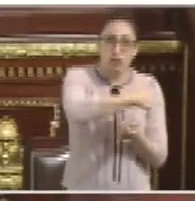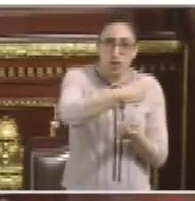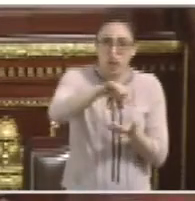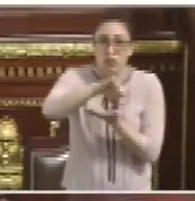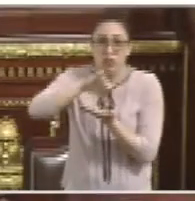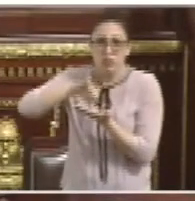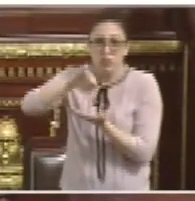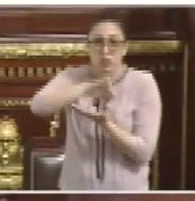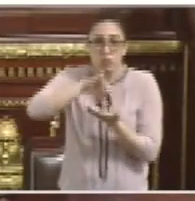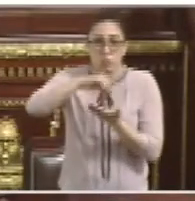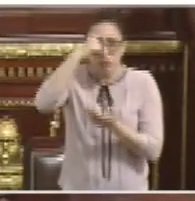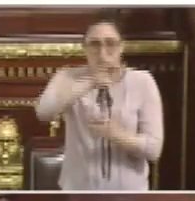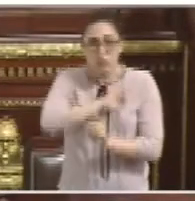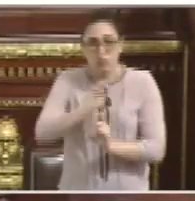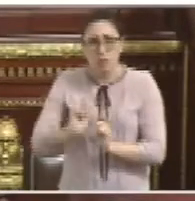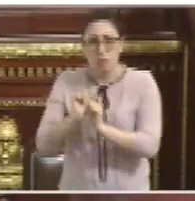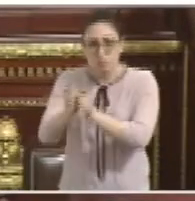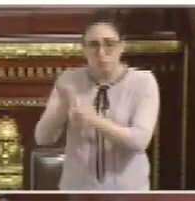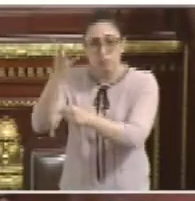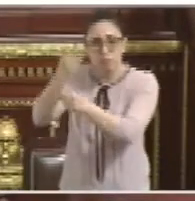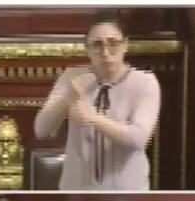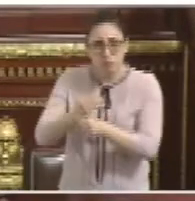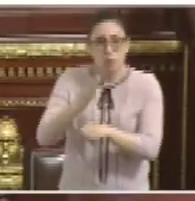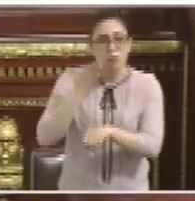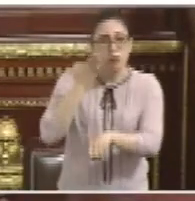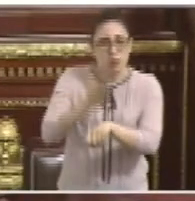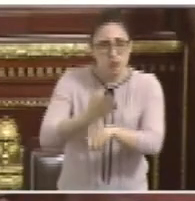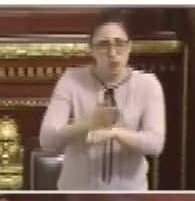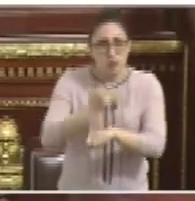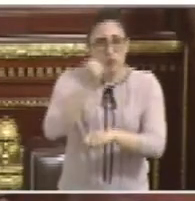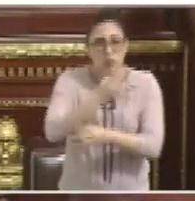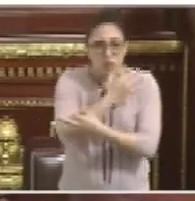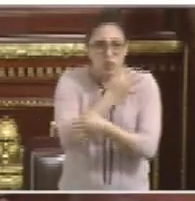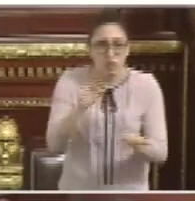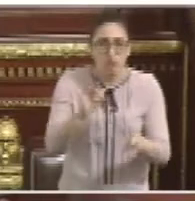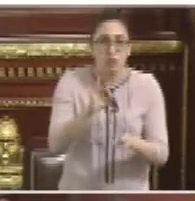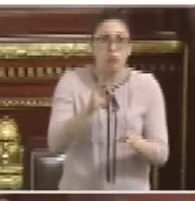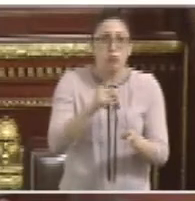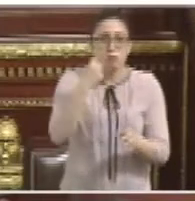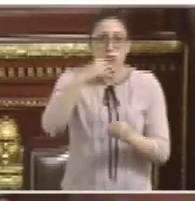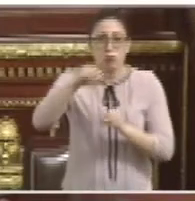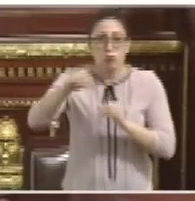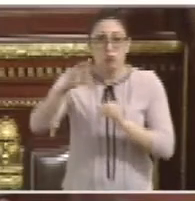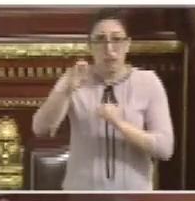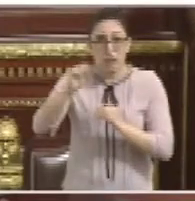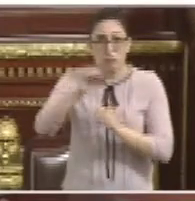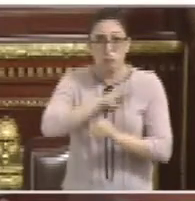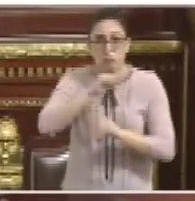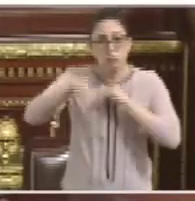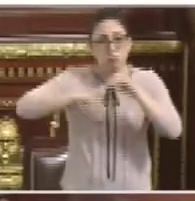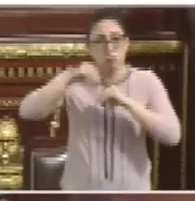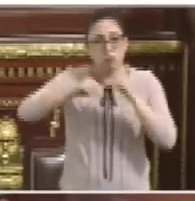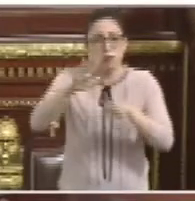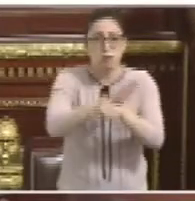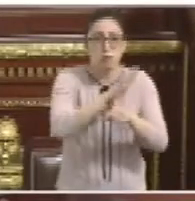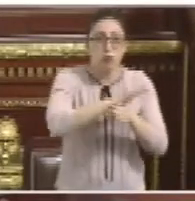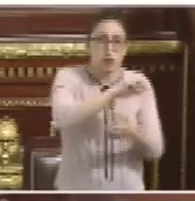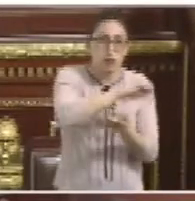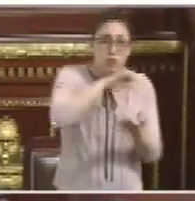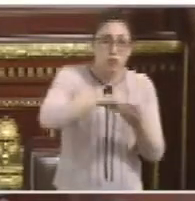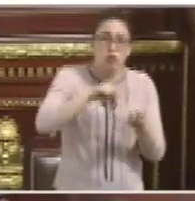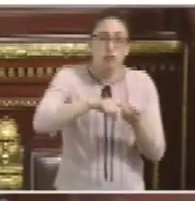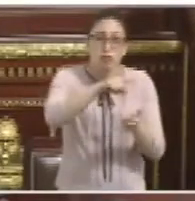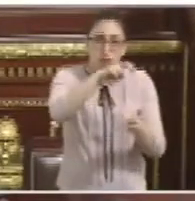las correcciones procedentes, además de iniciar acciones para reubicar los centros instalados en la colonia Viaducto